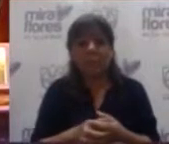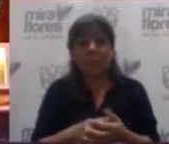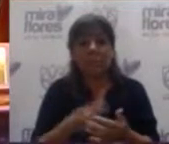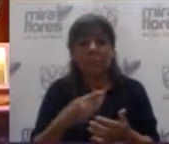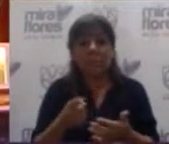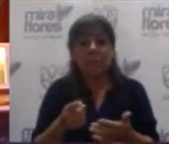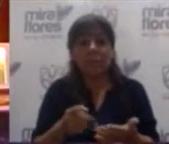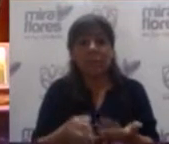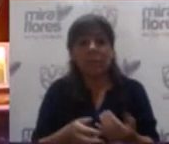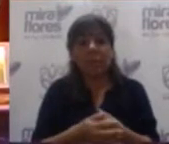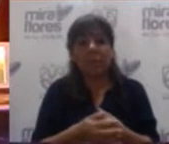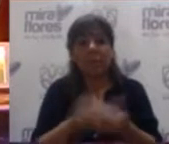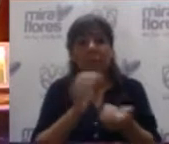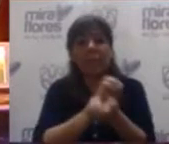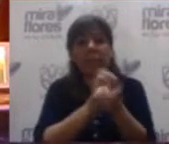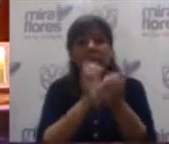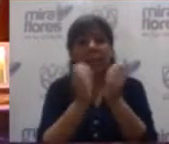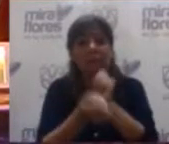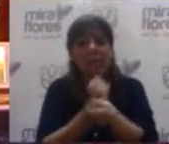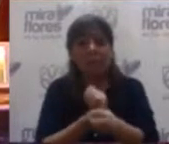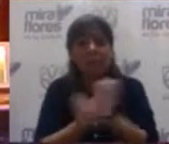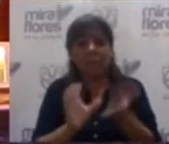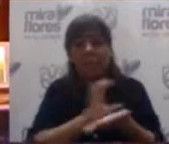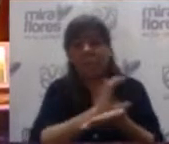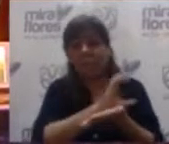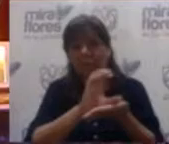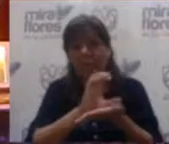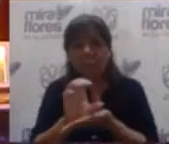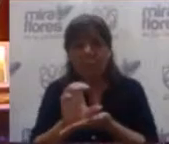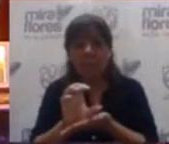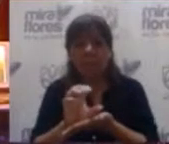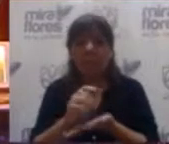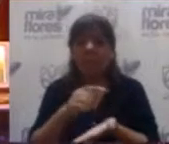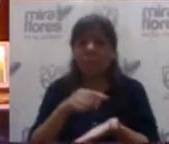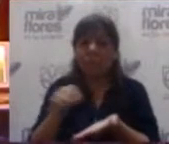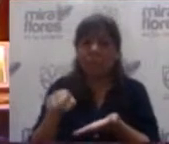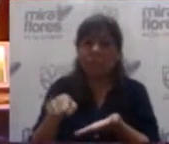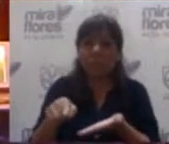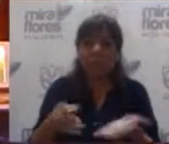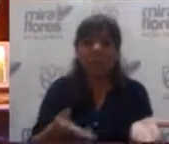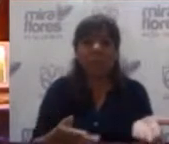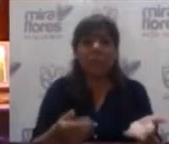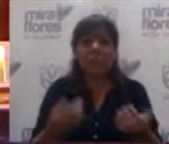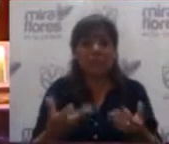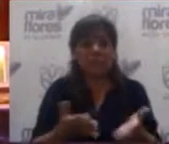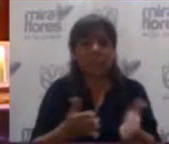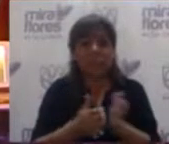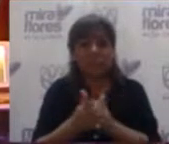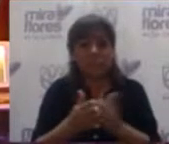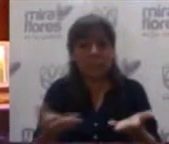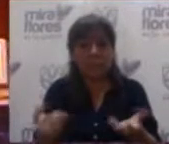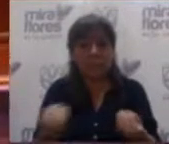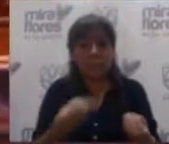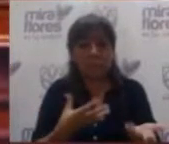cambio climático. Si lo consideran pertinente, por favor, exprésenlo diciéndolo en estos momentos para que pase a la orden del